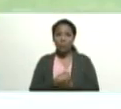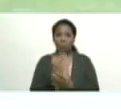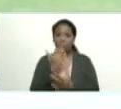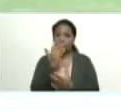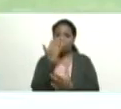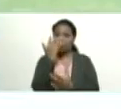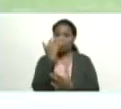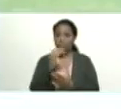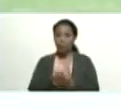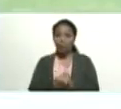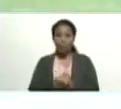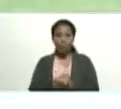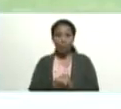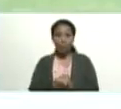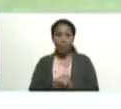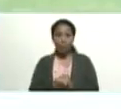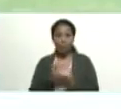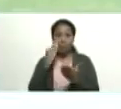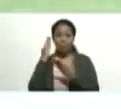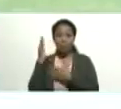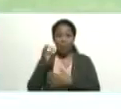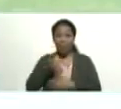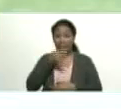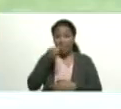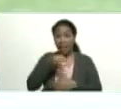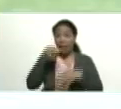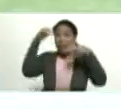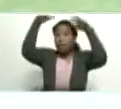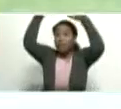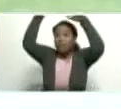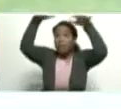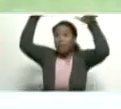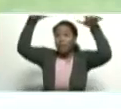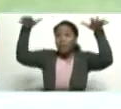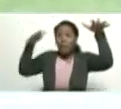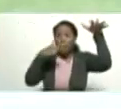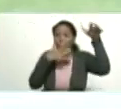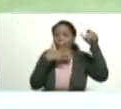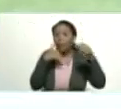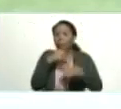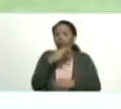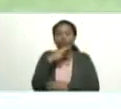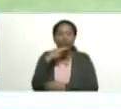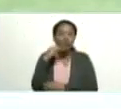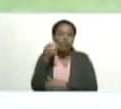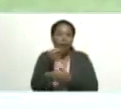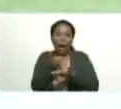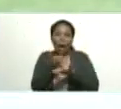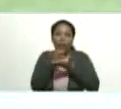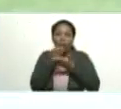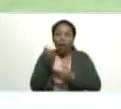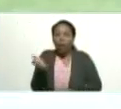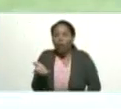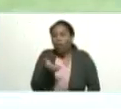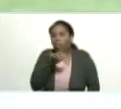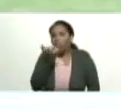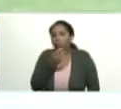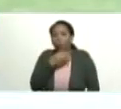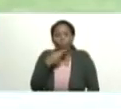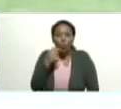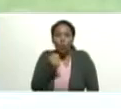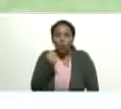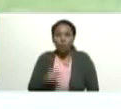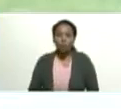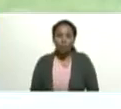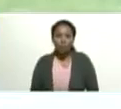Esto es una exquisitez, mira, una tarde de lluvia así, lo mejor es tomarse una taza de café, ¿verdad? ¿Ah?